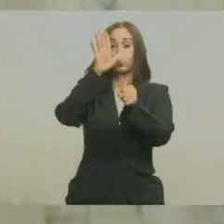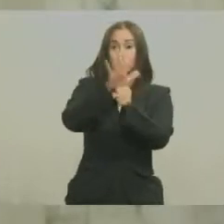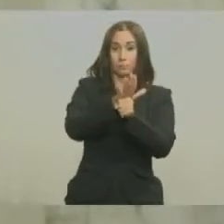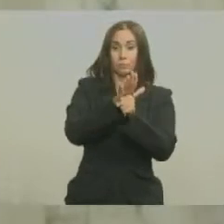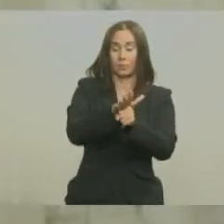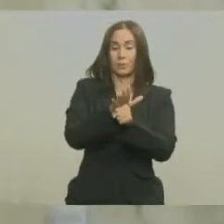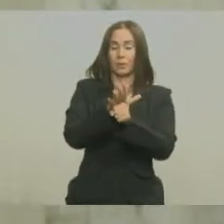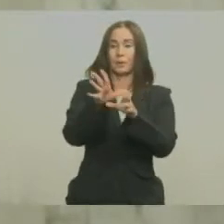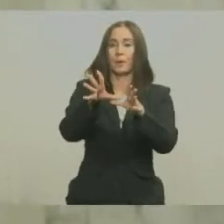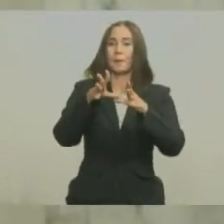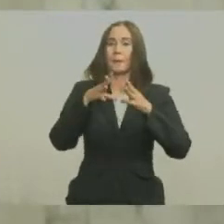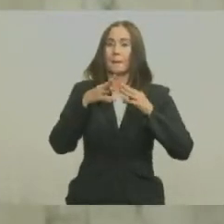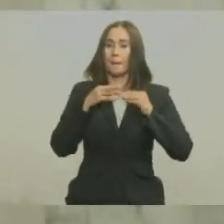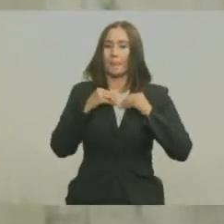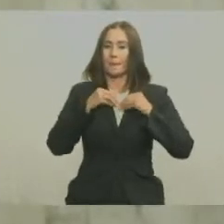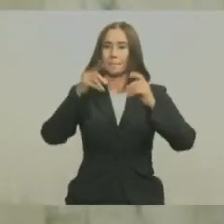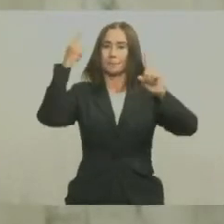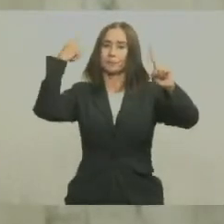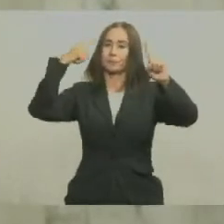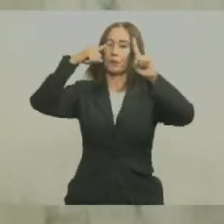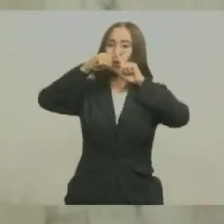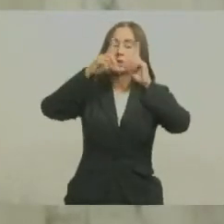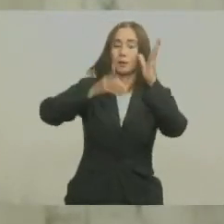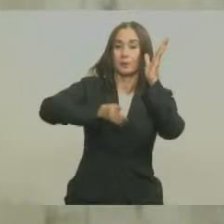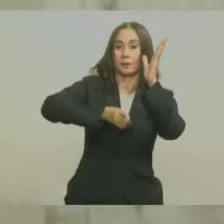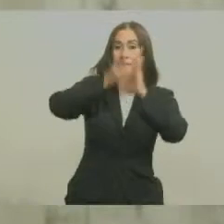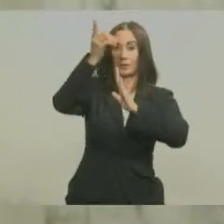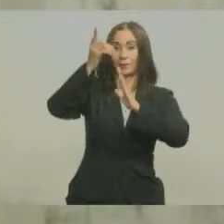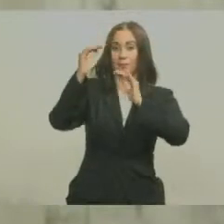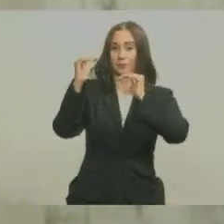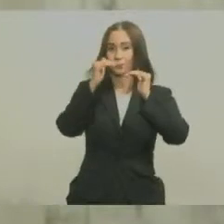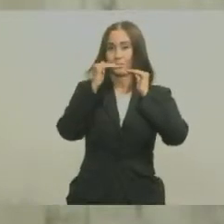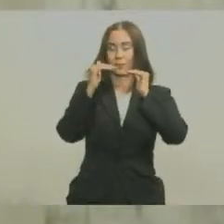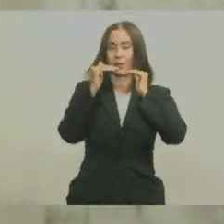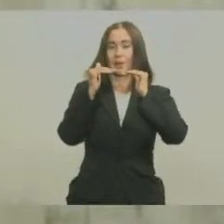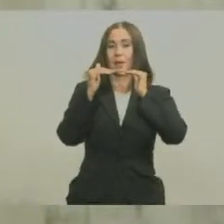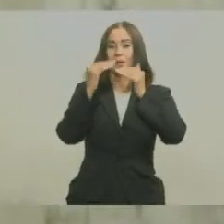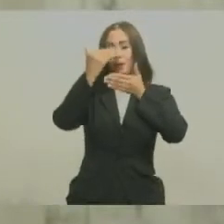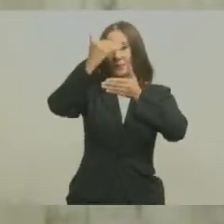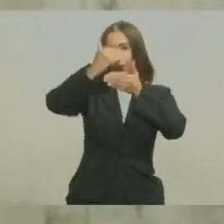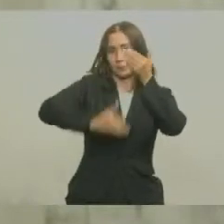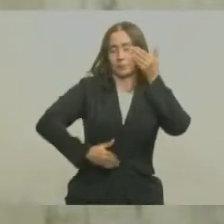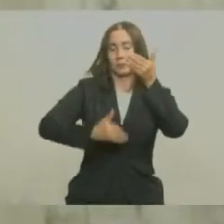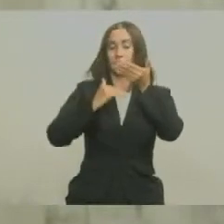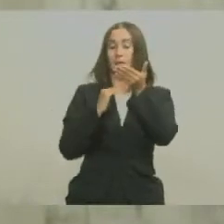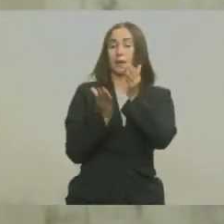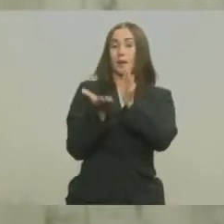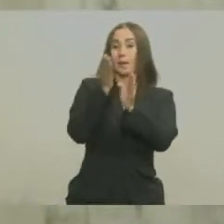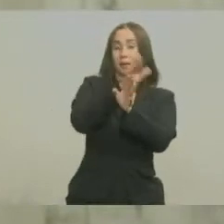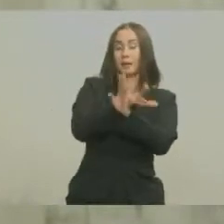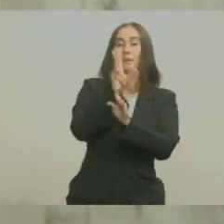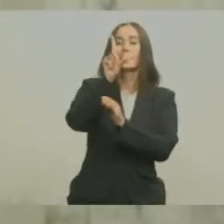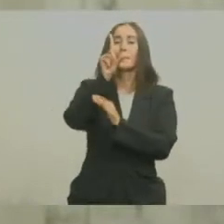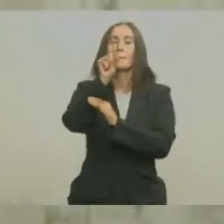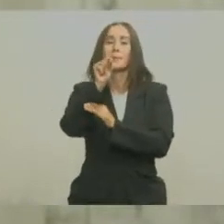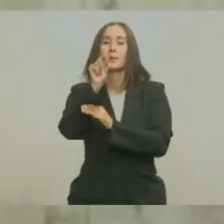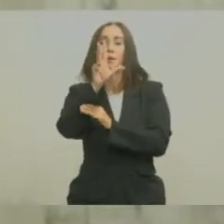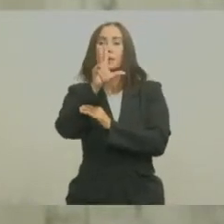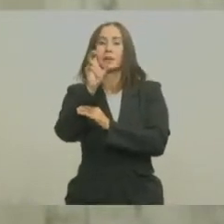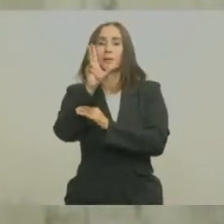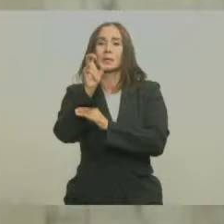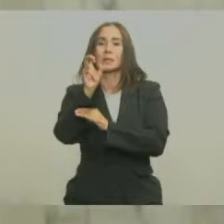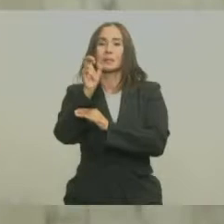al adoptar los Objetivos de Desarrollo Sostenible, la Agenda 2030 de las Naciones Unidas, a